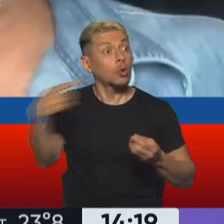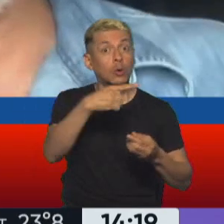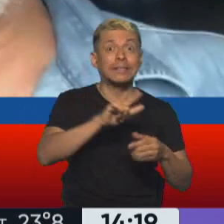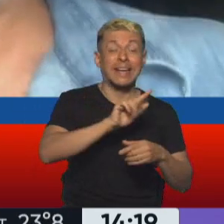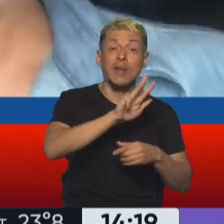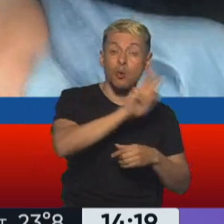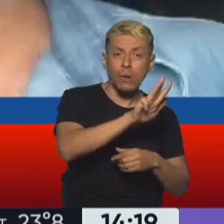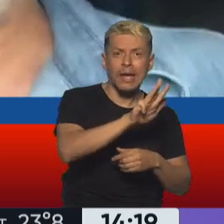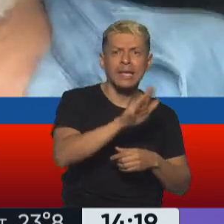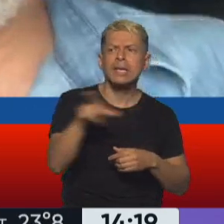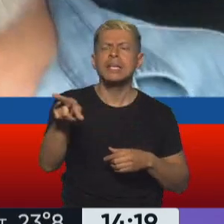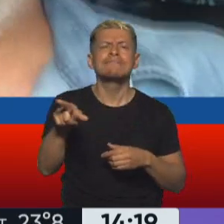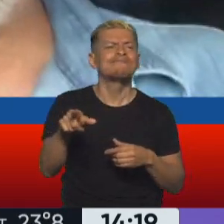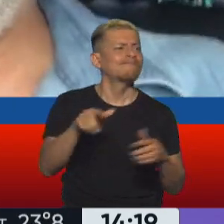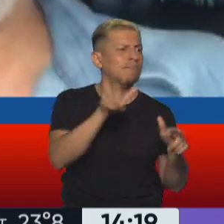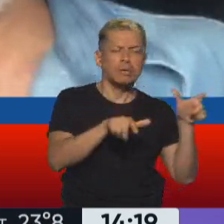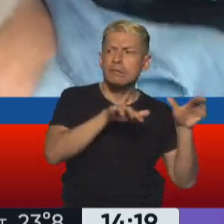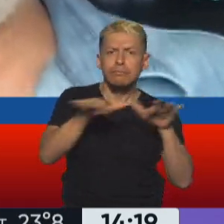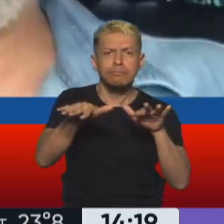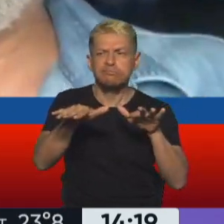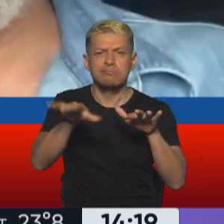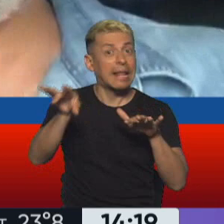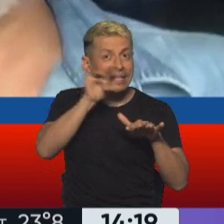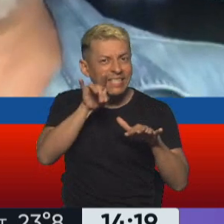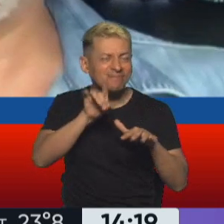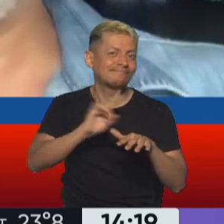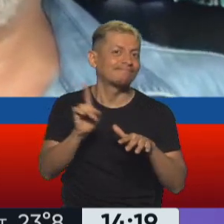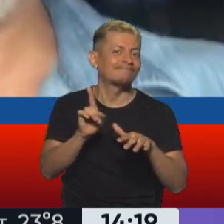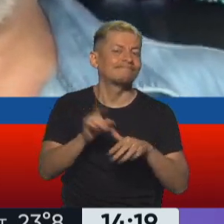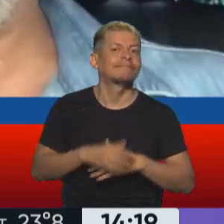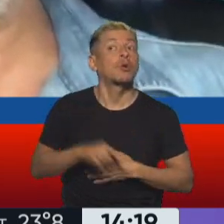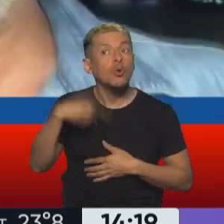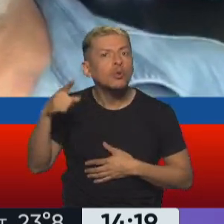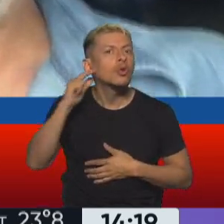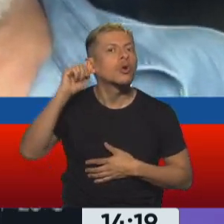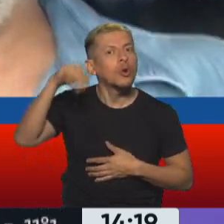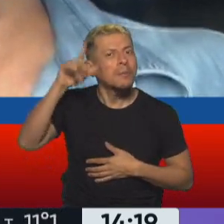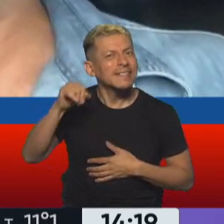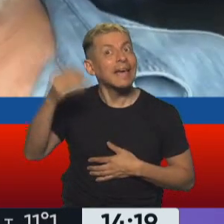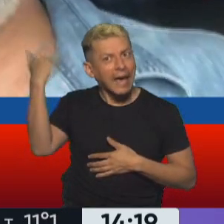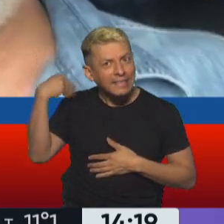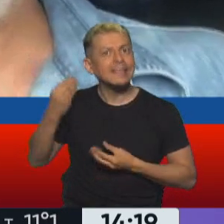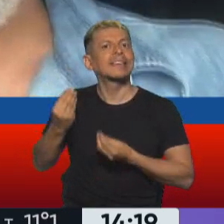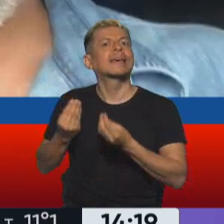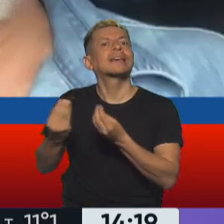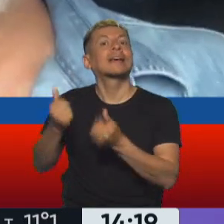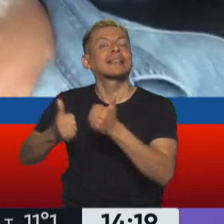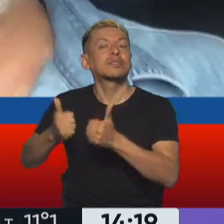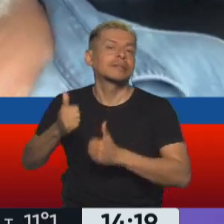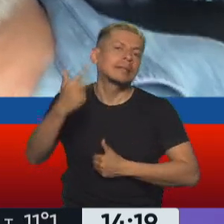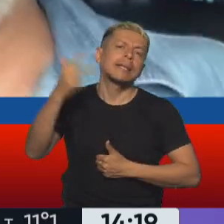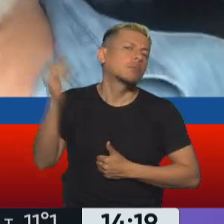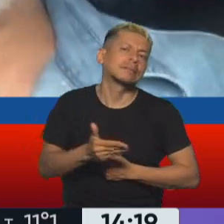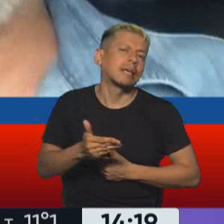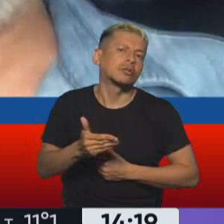voto muy relevantes. Lo que tiene más hoy es Ciro Gómez, que fue candidato otras veces en Brasil, que tiene 10% en la mayor